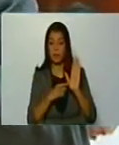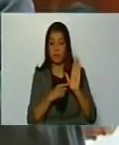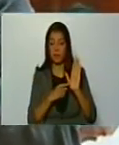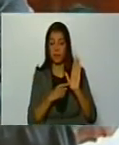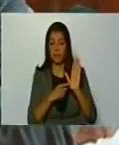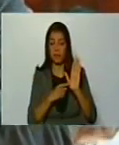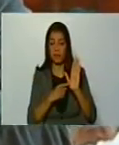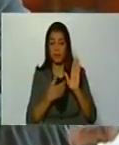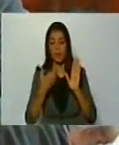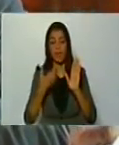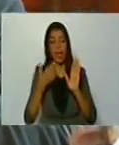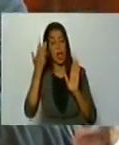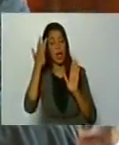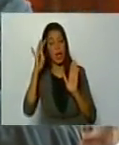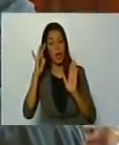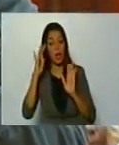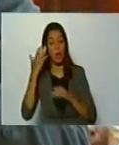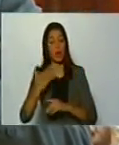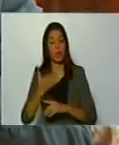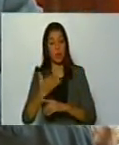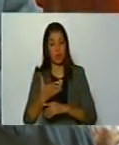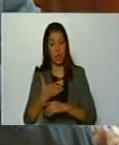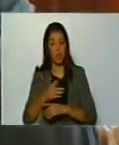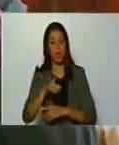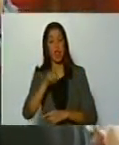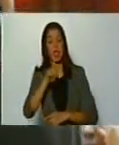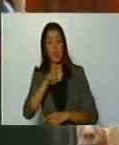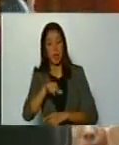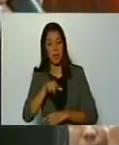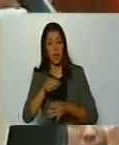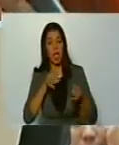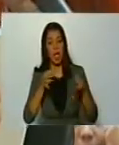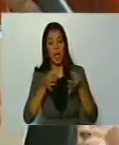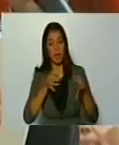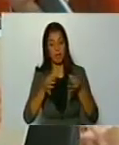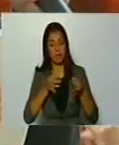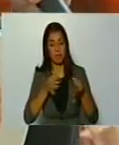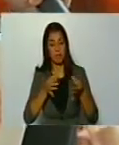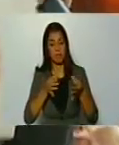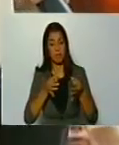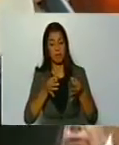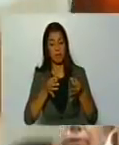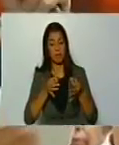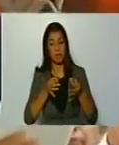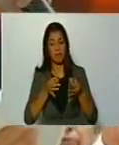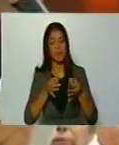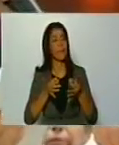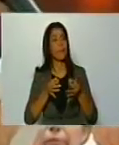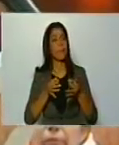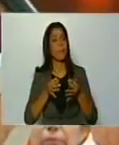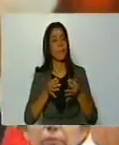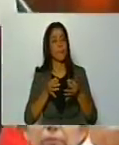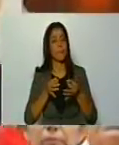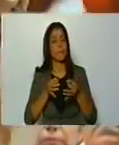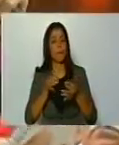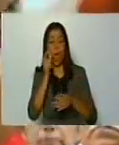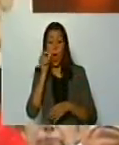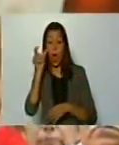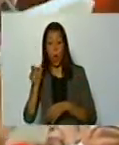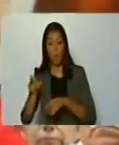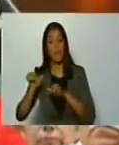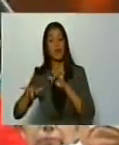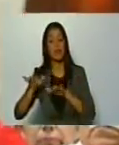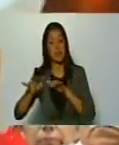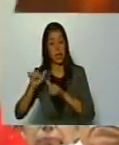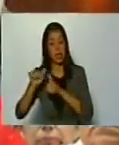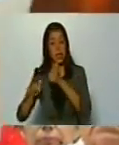creo que es importante también decir, y nos lo explicaba el secretario ejecutivo